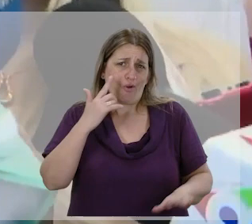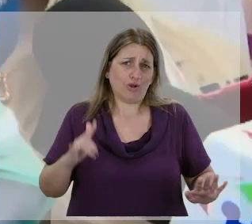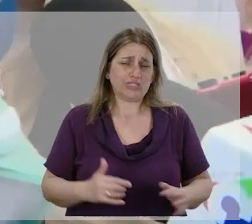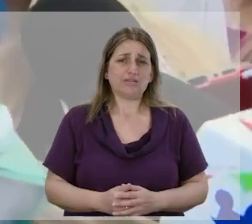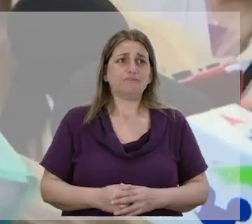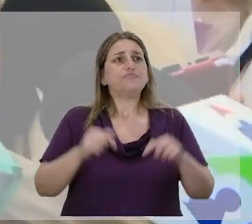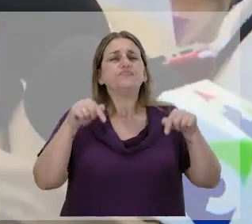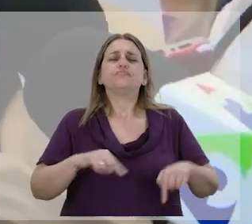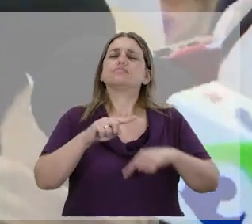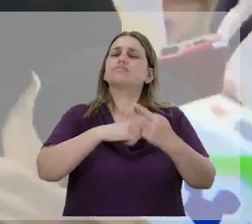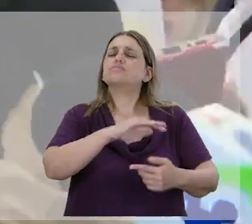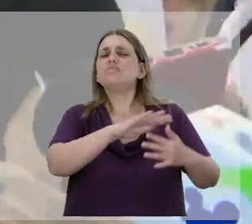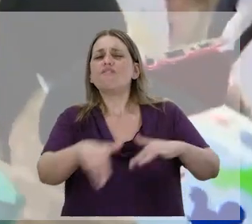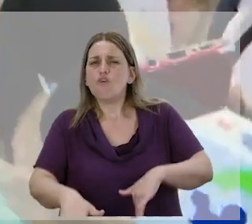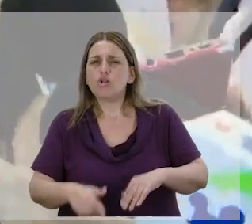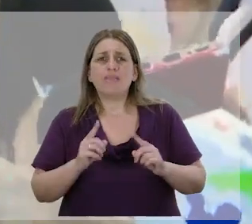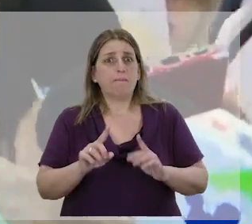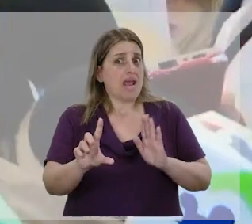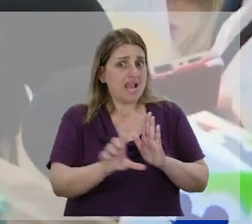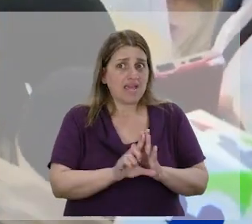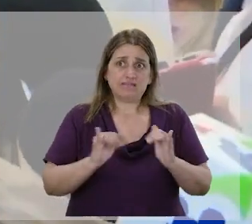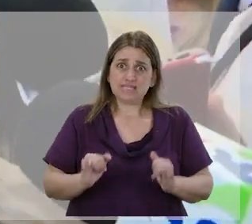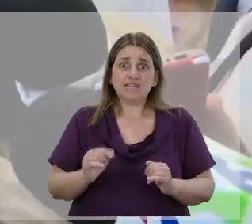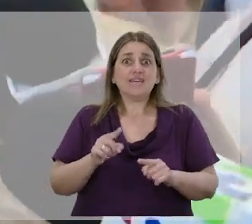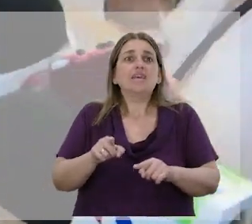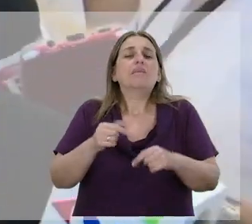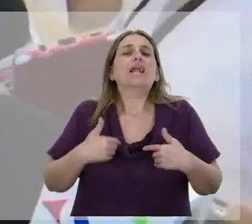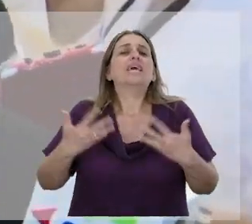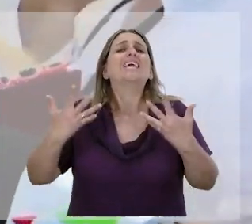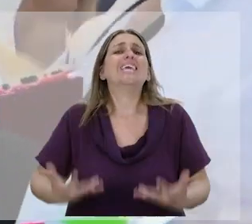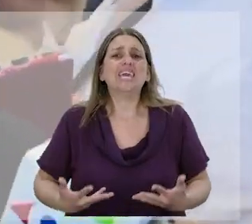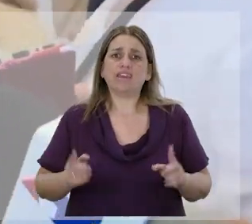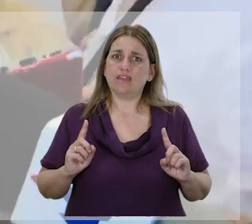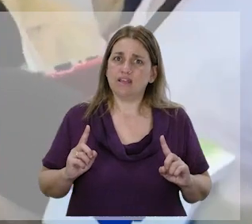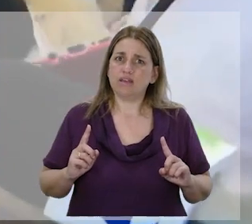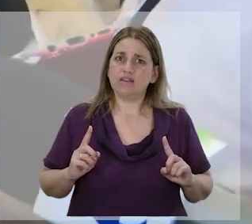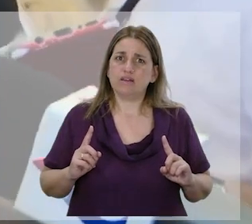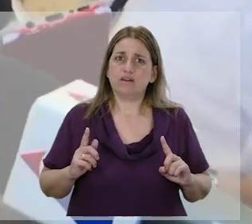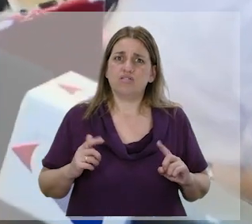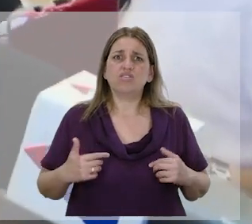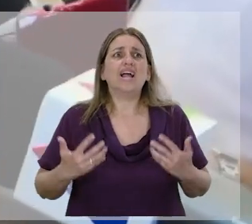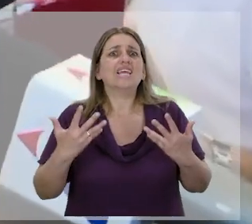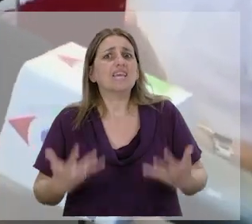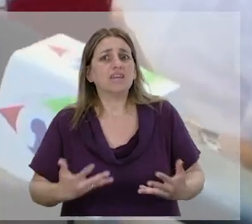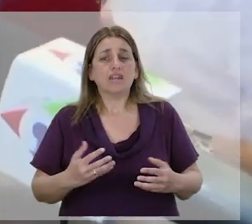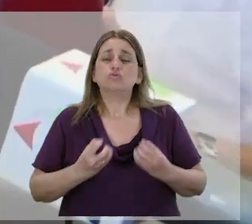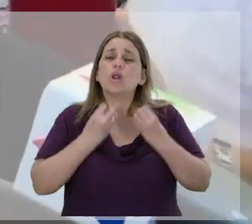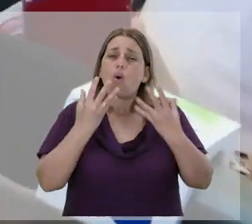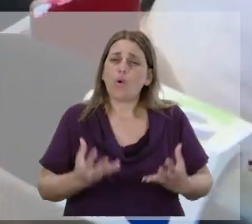desalojo, lanzamiento, todo lo que ustedes conocen. Esto es otro camino legal que se abre para el que quiere.